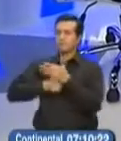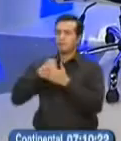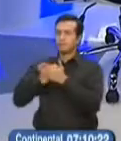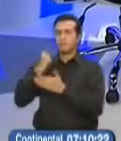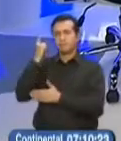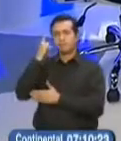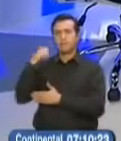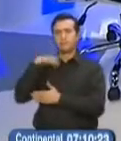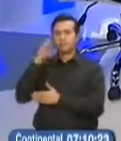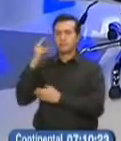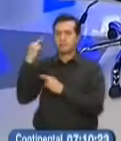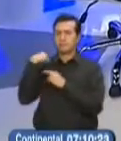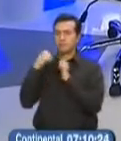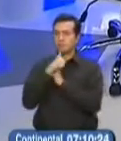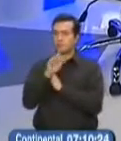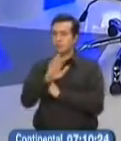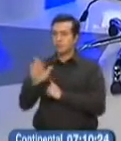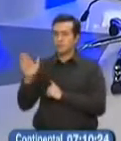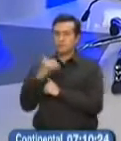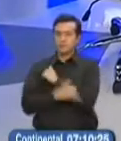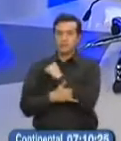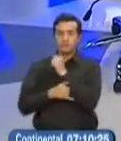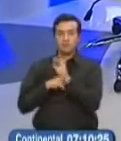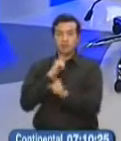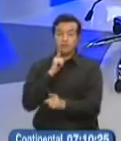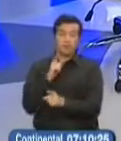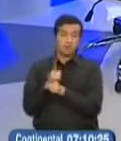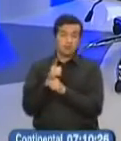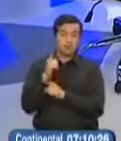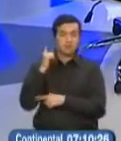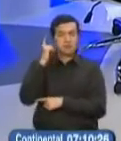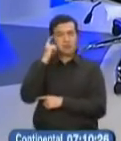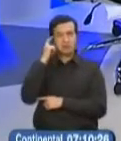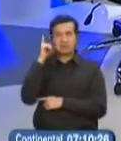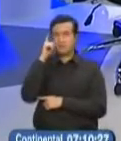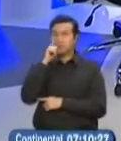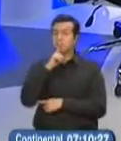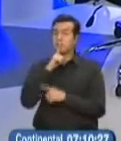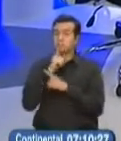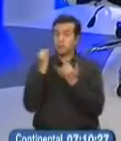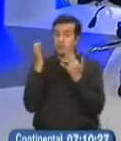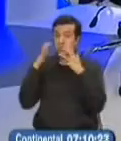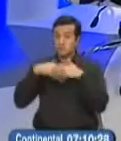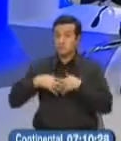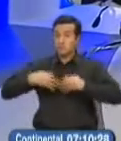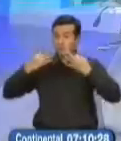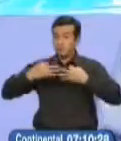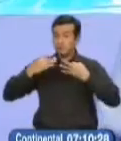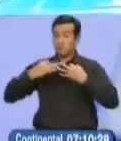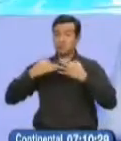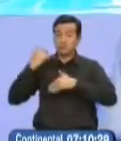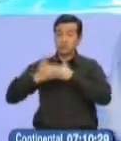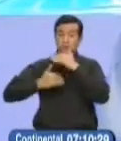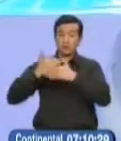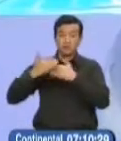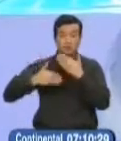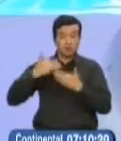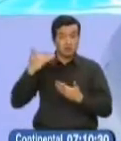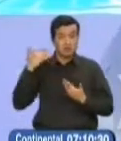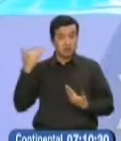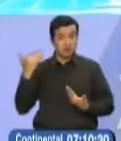ser más asumido individualmente por los estados. Veo muy difícil que esta crisis en particular sea asumida de manera efectiva por un proceso